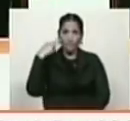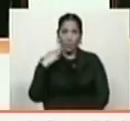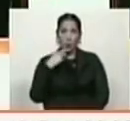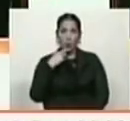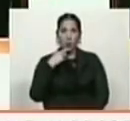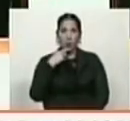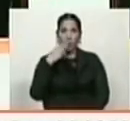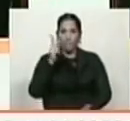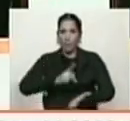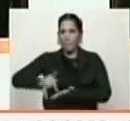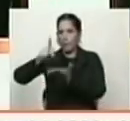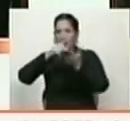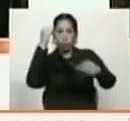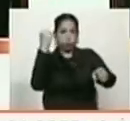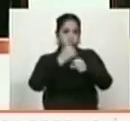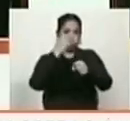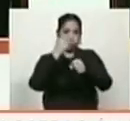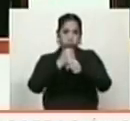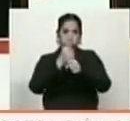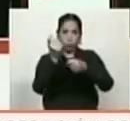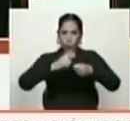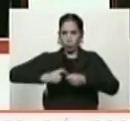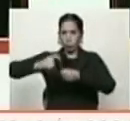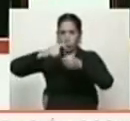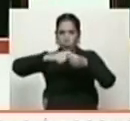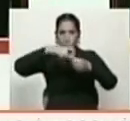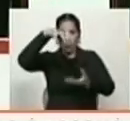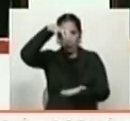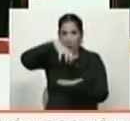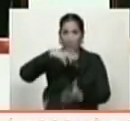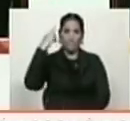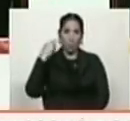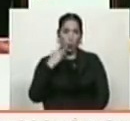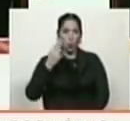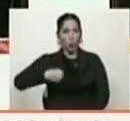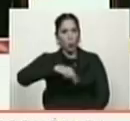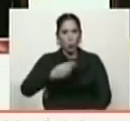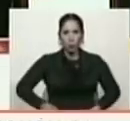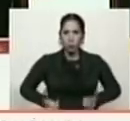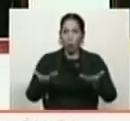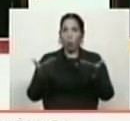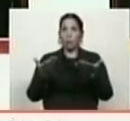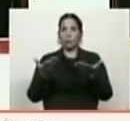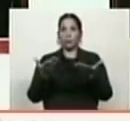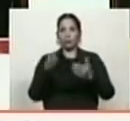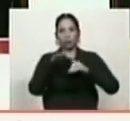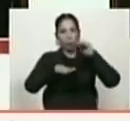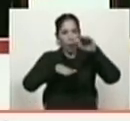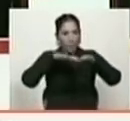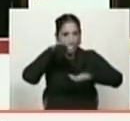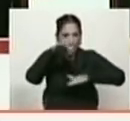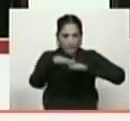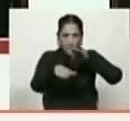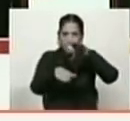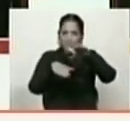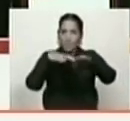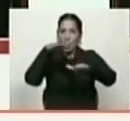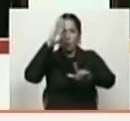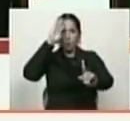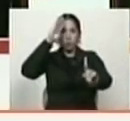la clase obrera de Guayana, pues hemos estado dando pasos, avanzando hacia